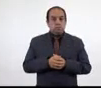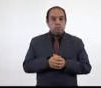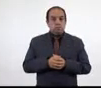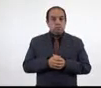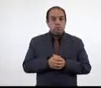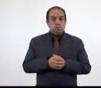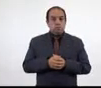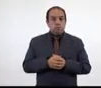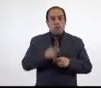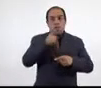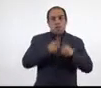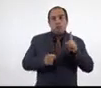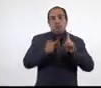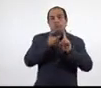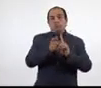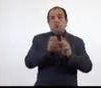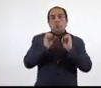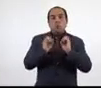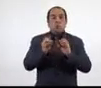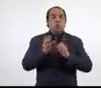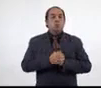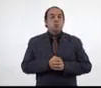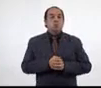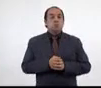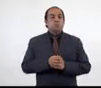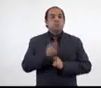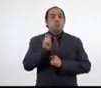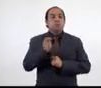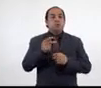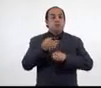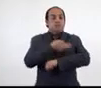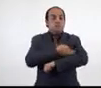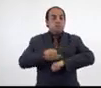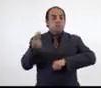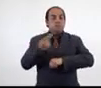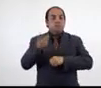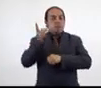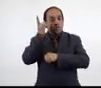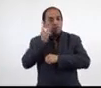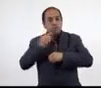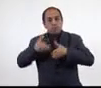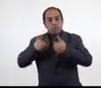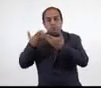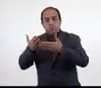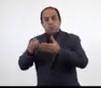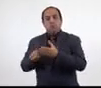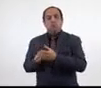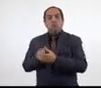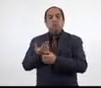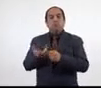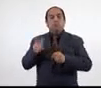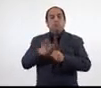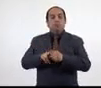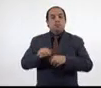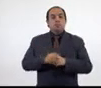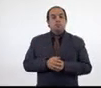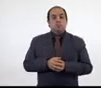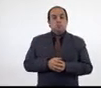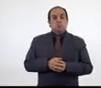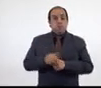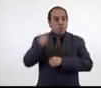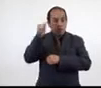dejado desprotegidas o que implique que las familias tengan que dormir afuera de los hospitales. En todo momento se